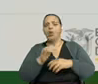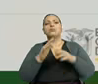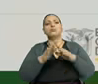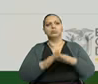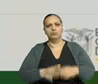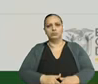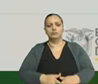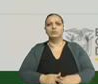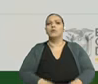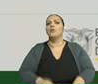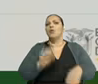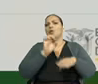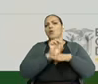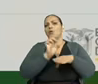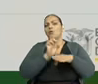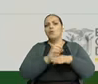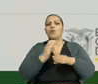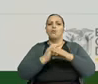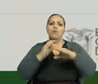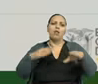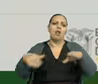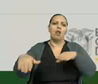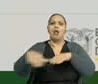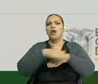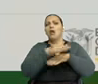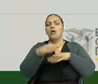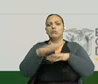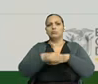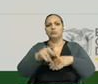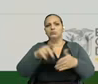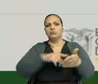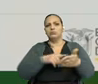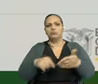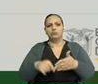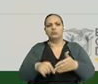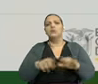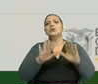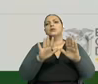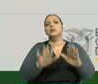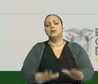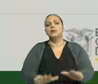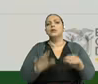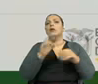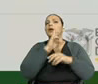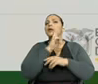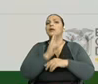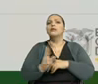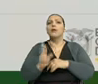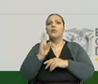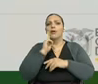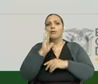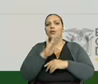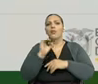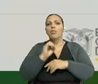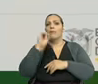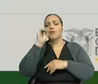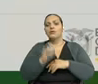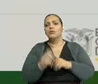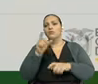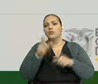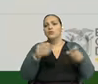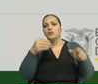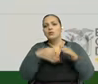nacional. Restaurantes al 50% del aforo. Y teletrabajo, priorizar su